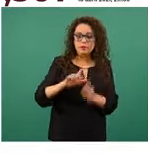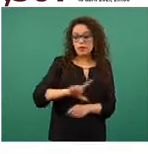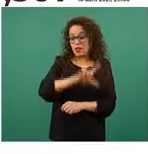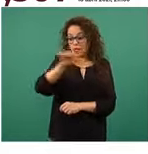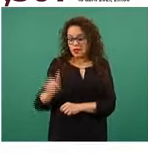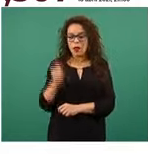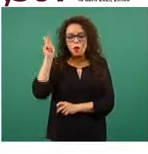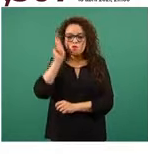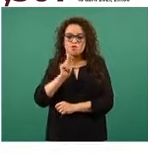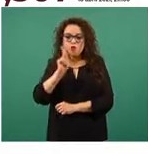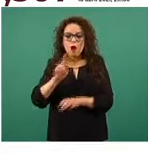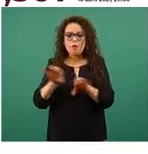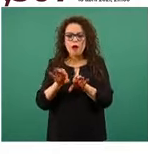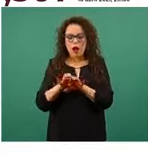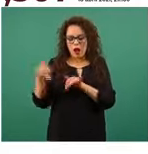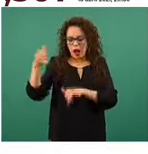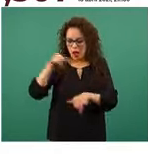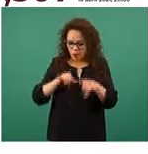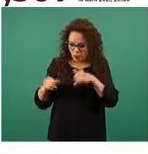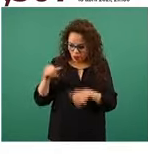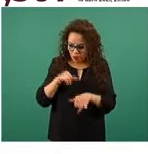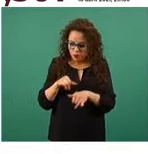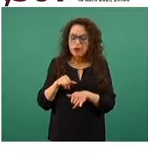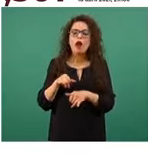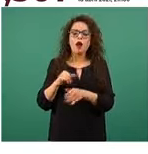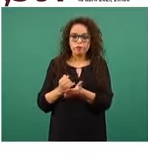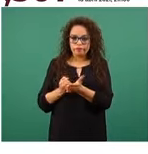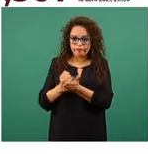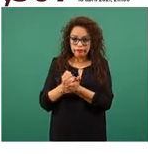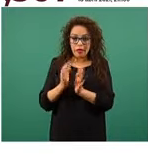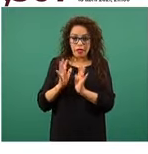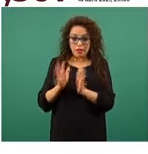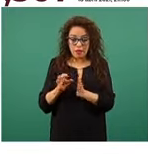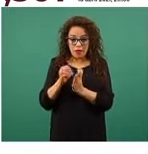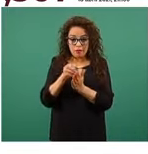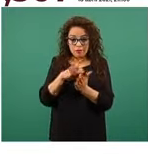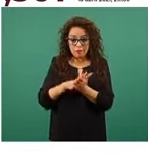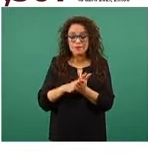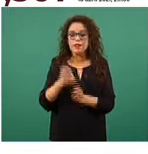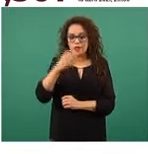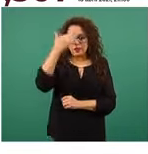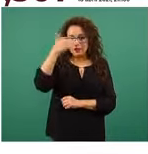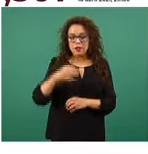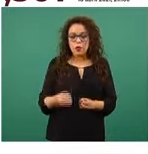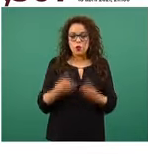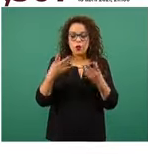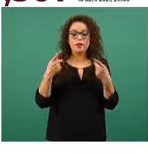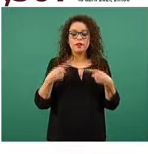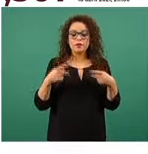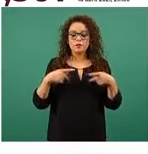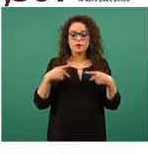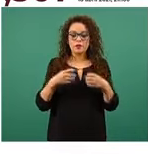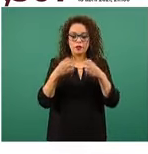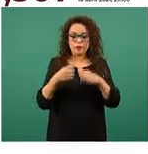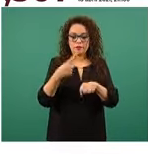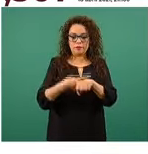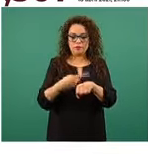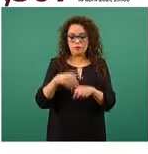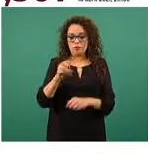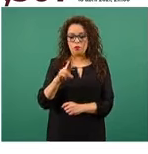laboratorio, dictaminación o clasificación, entonces empezamos a tener el número de personas que padecen la